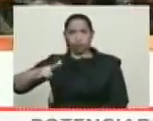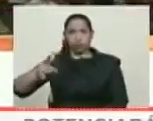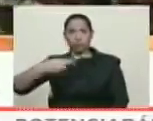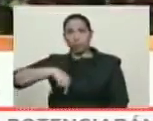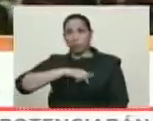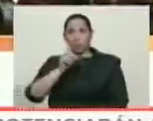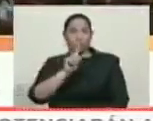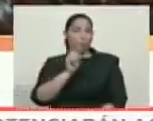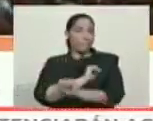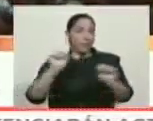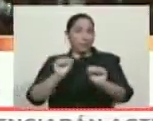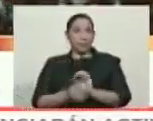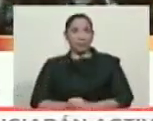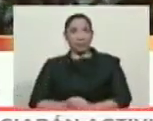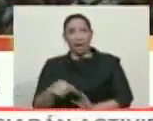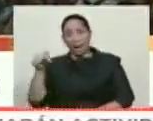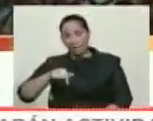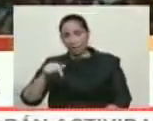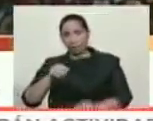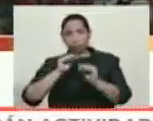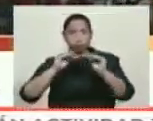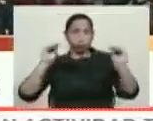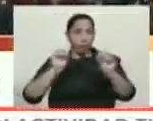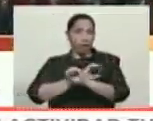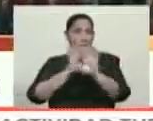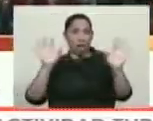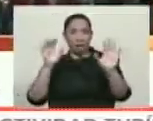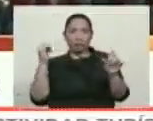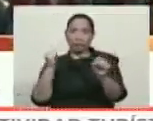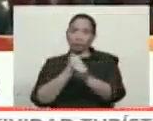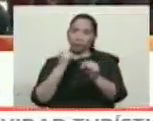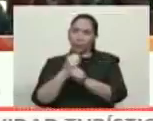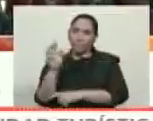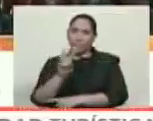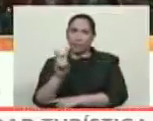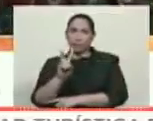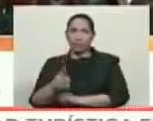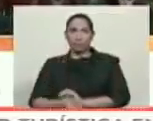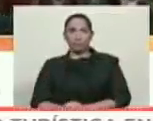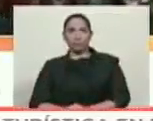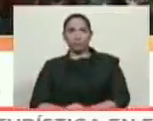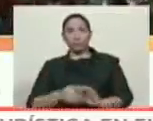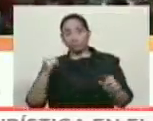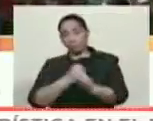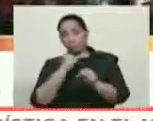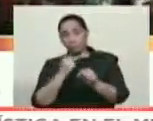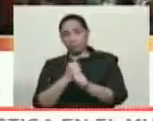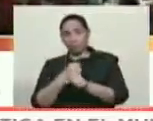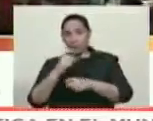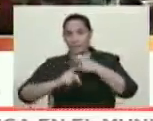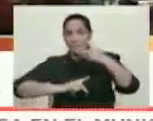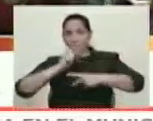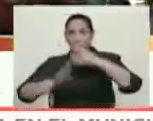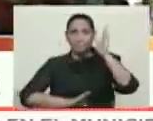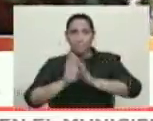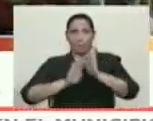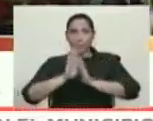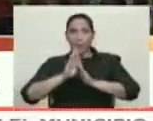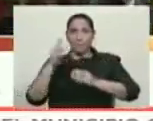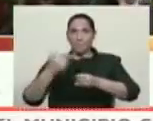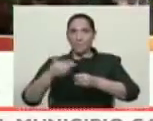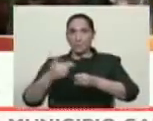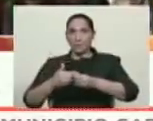permitir. Aquí hay un llamado muy claro, es a trabajar por Venezuela, es a trabajar por la producción